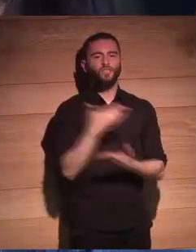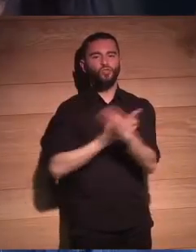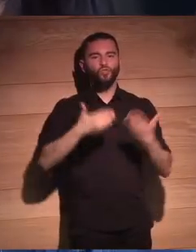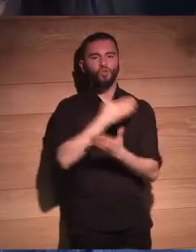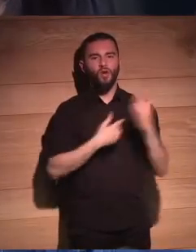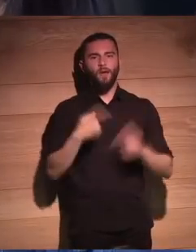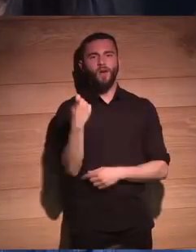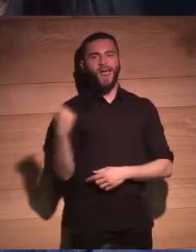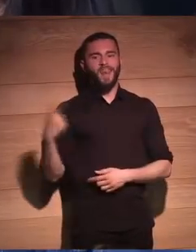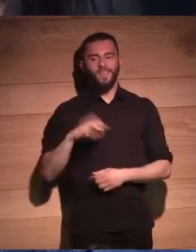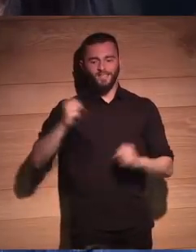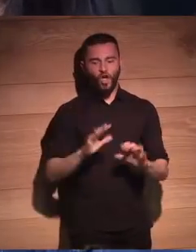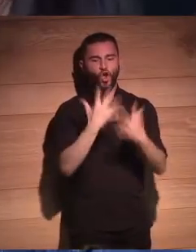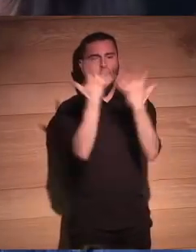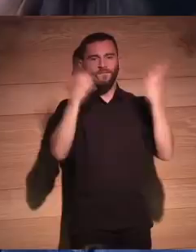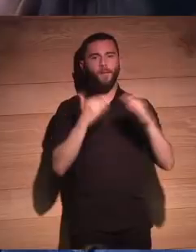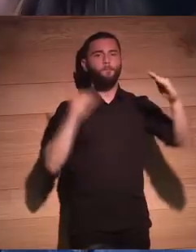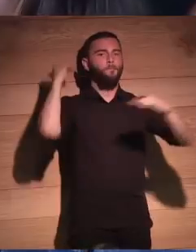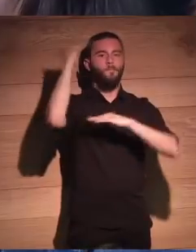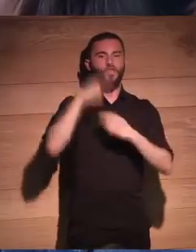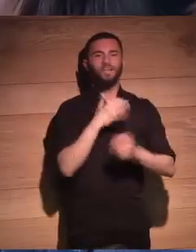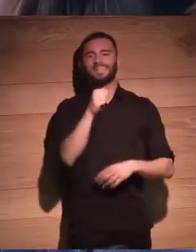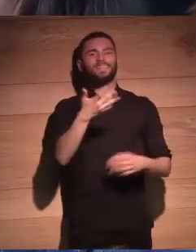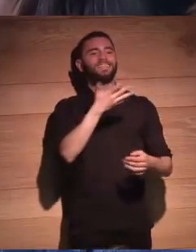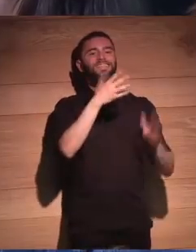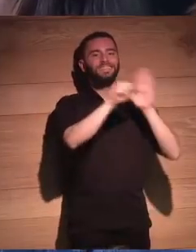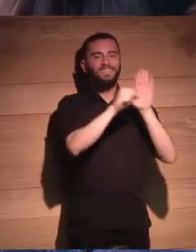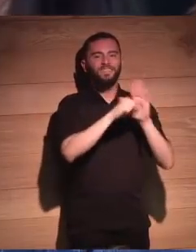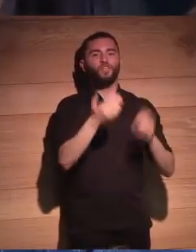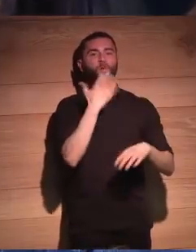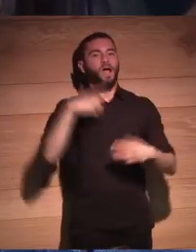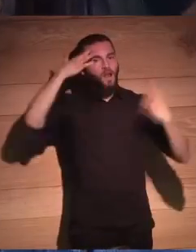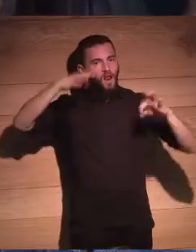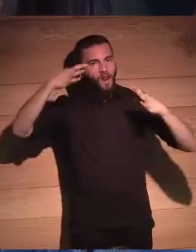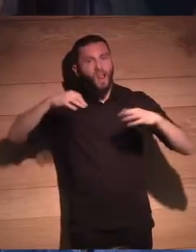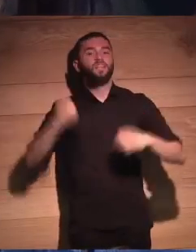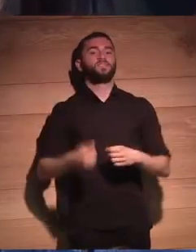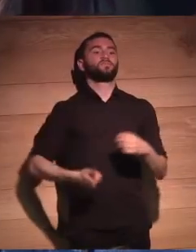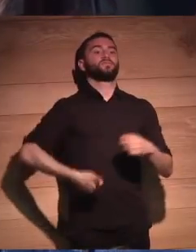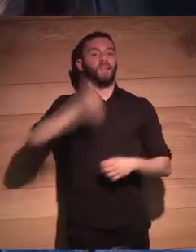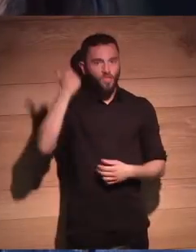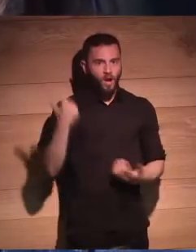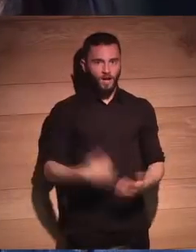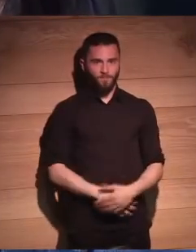necesidad glorificadora todavía mayor y de signo aún más irracional. La gallina.